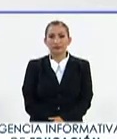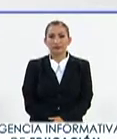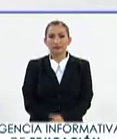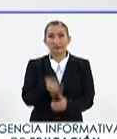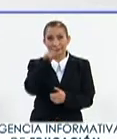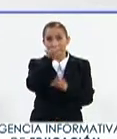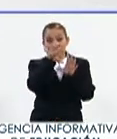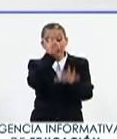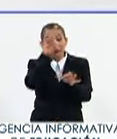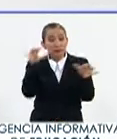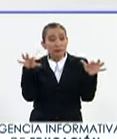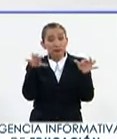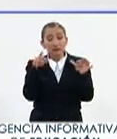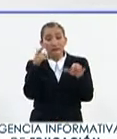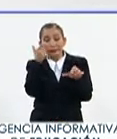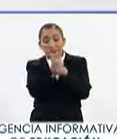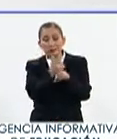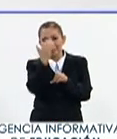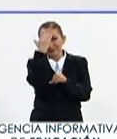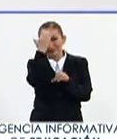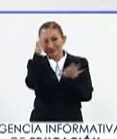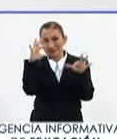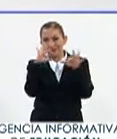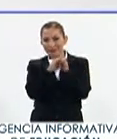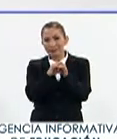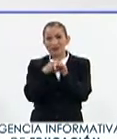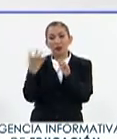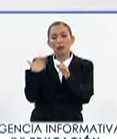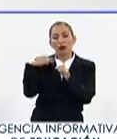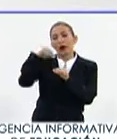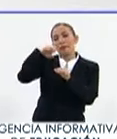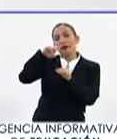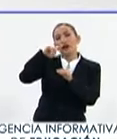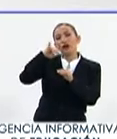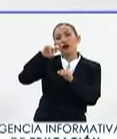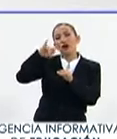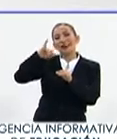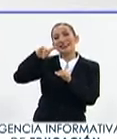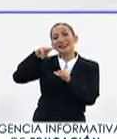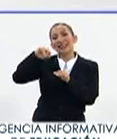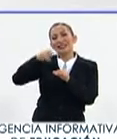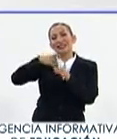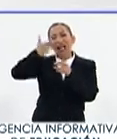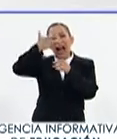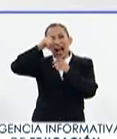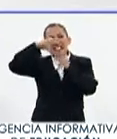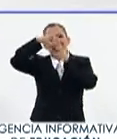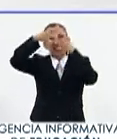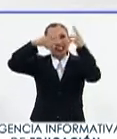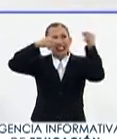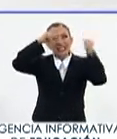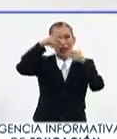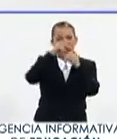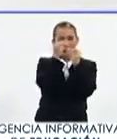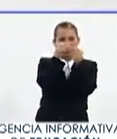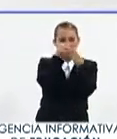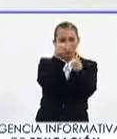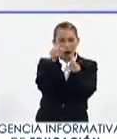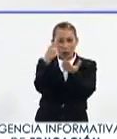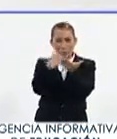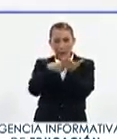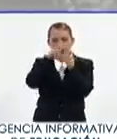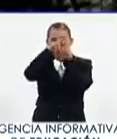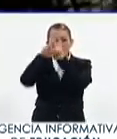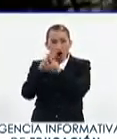Asociados sobre todo a lo que conocemos como el medio interestelar, que es este gas y polvo que está entre las estrellas, los